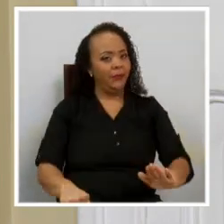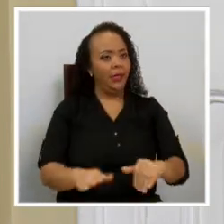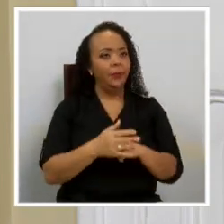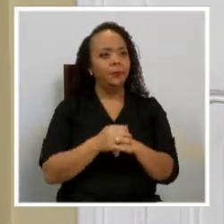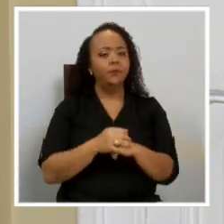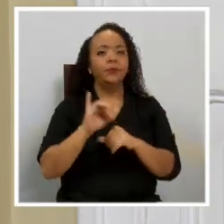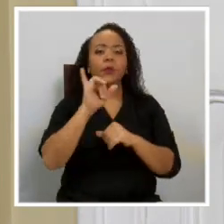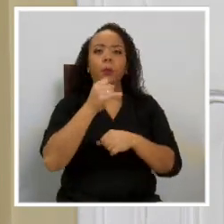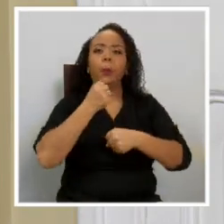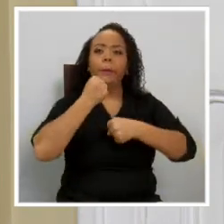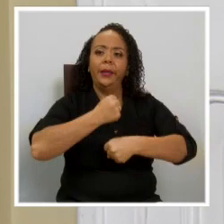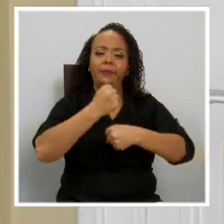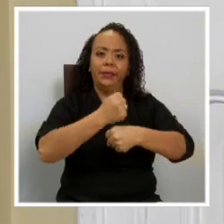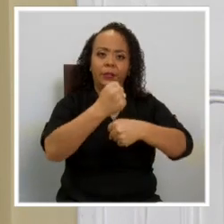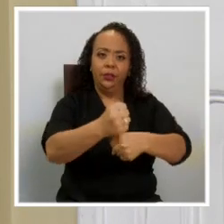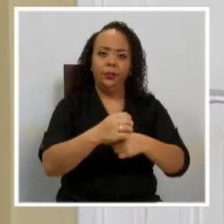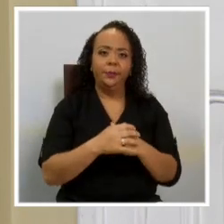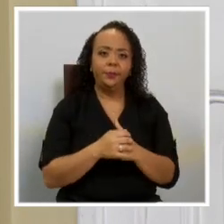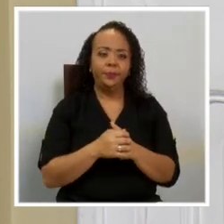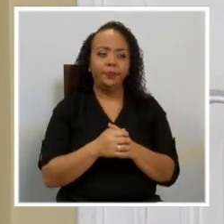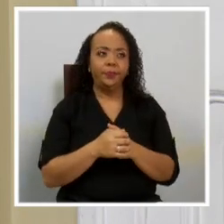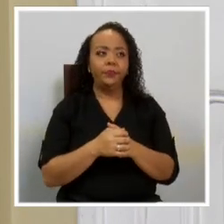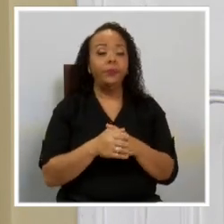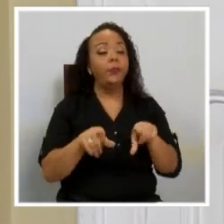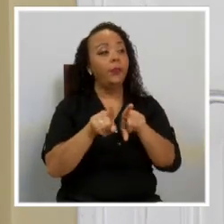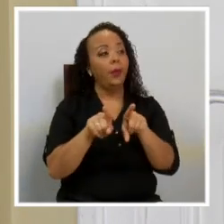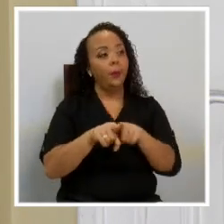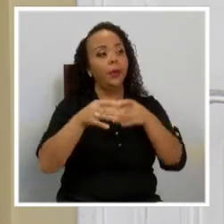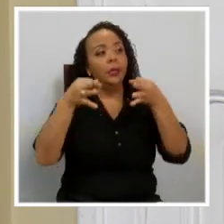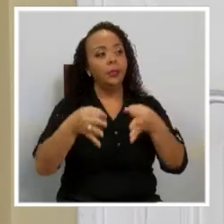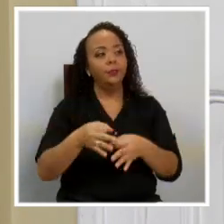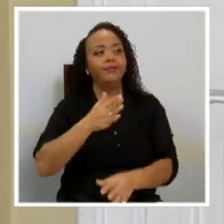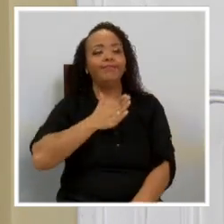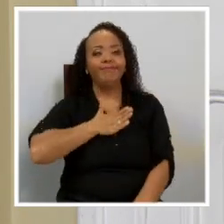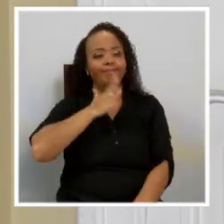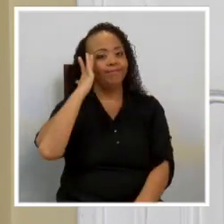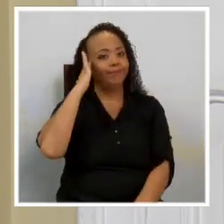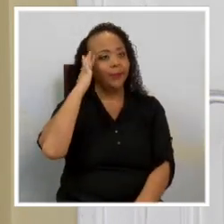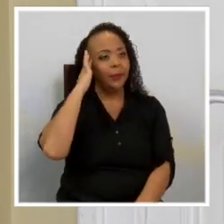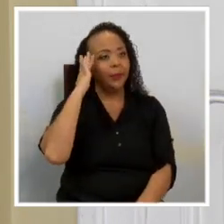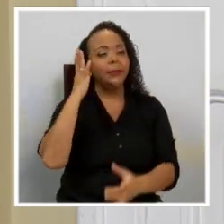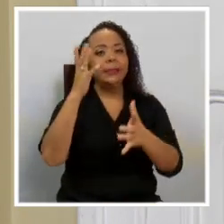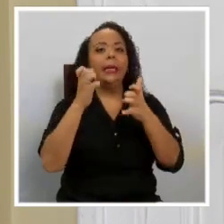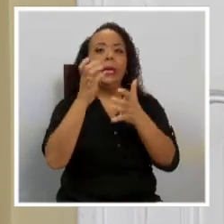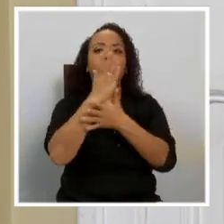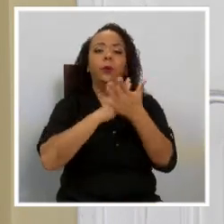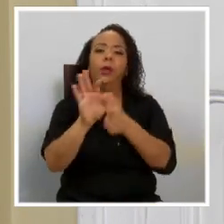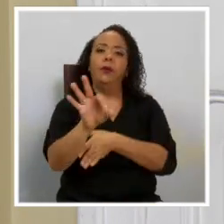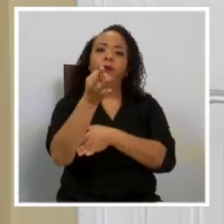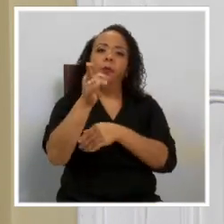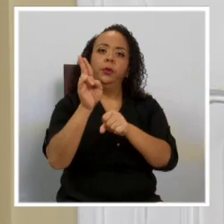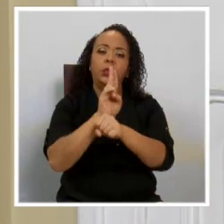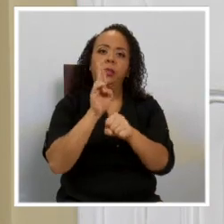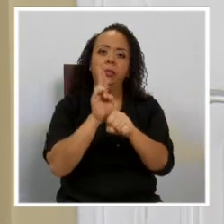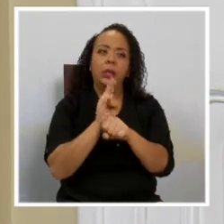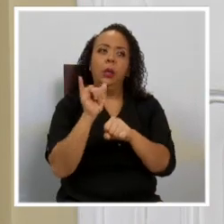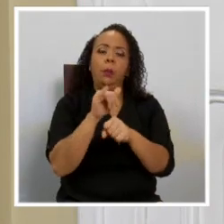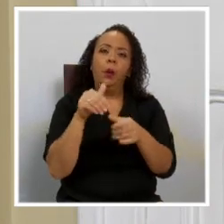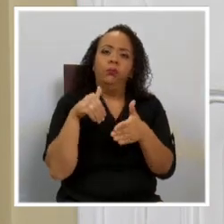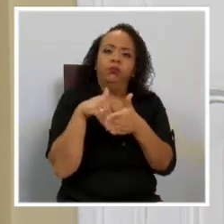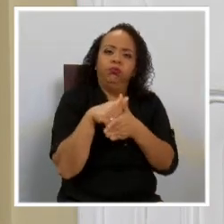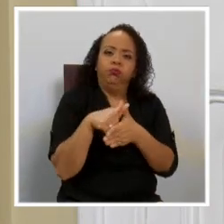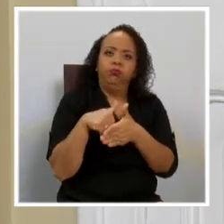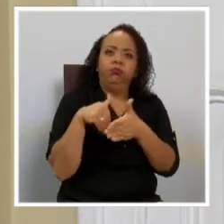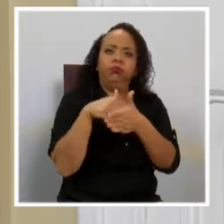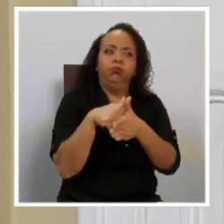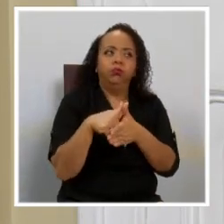las manifestaciones, la toma de decisiones. Me preocupa que se quiera de alguna manera utilizar un tapón para